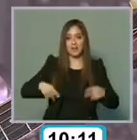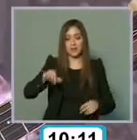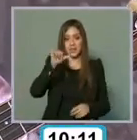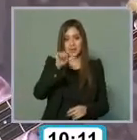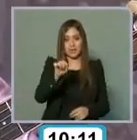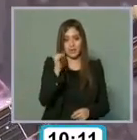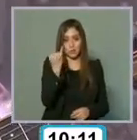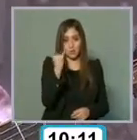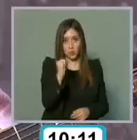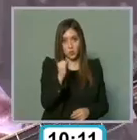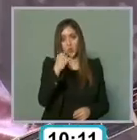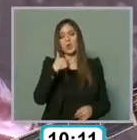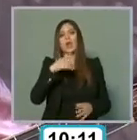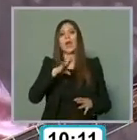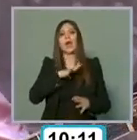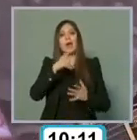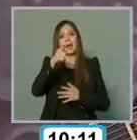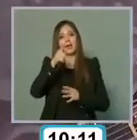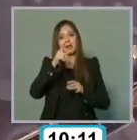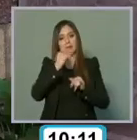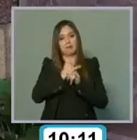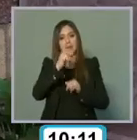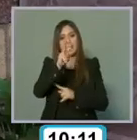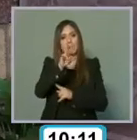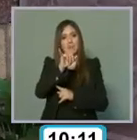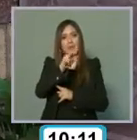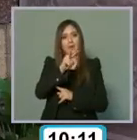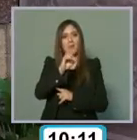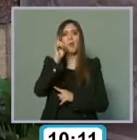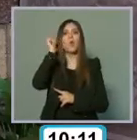junio voy a estar en vivo, así que no se lo pierdan. Perfecto, y estaremos